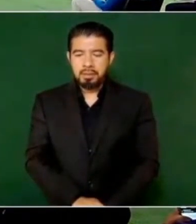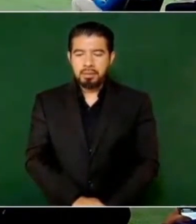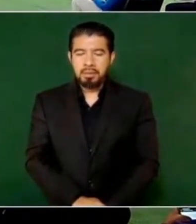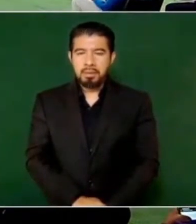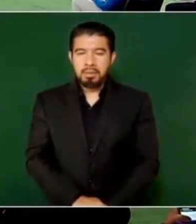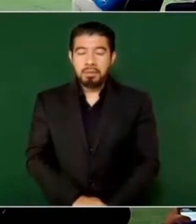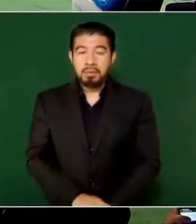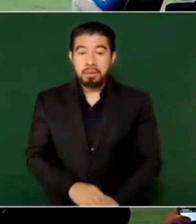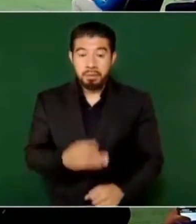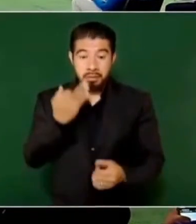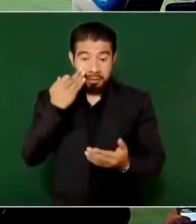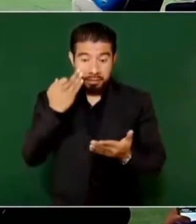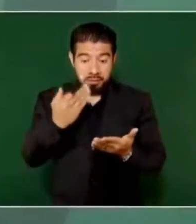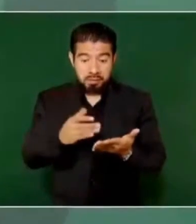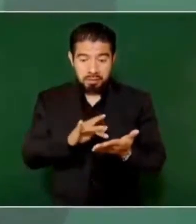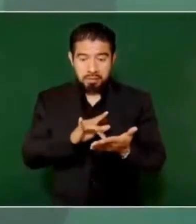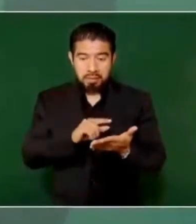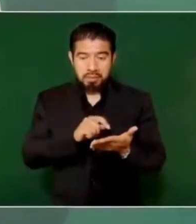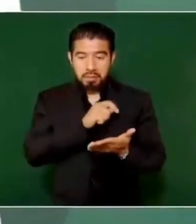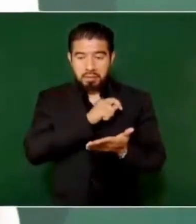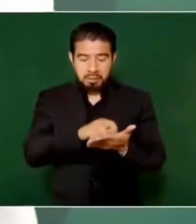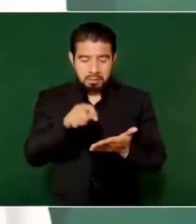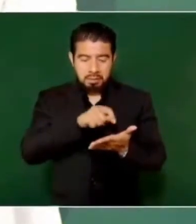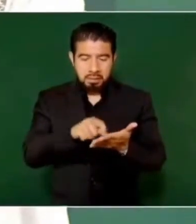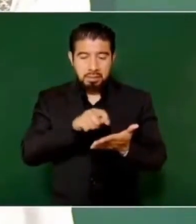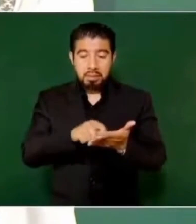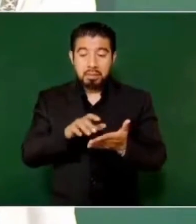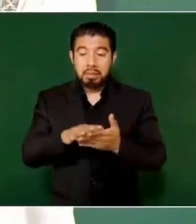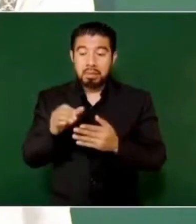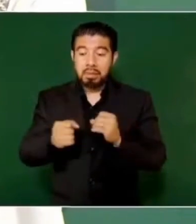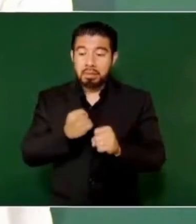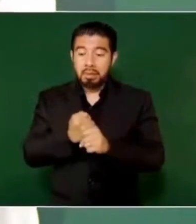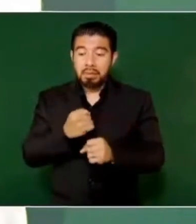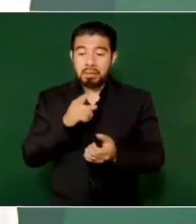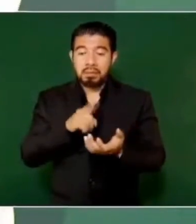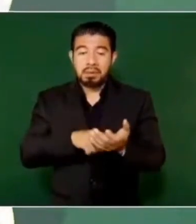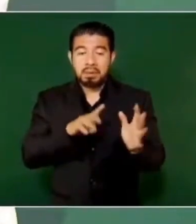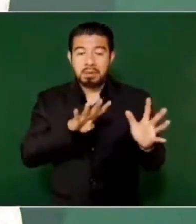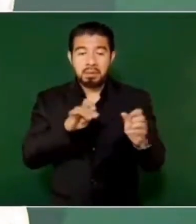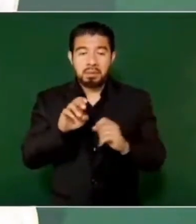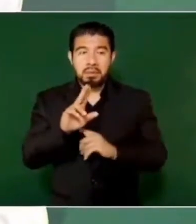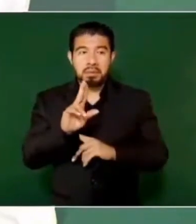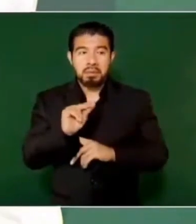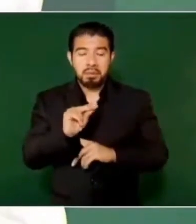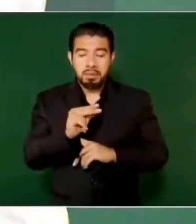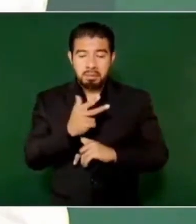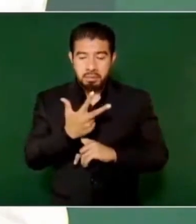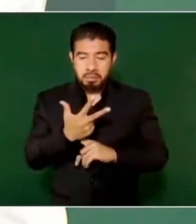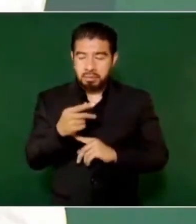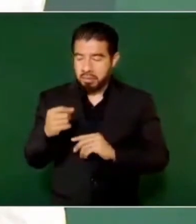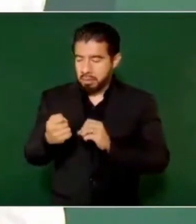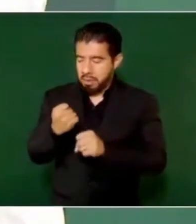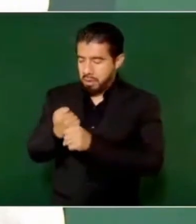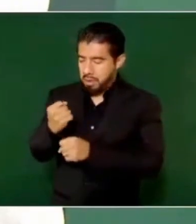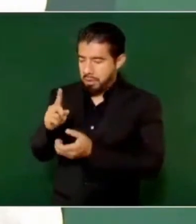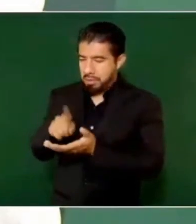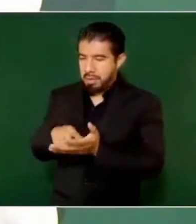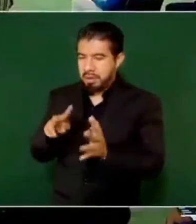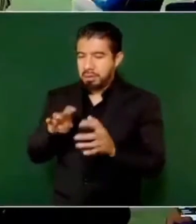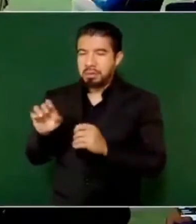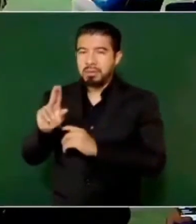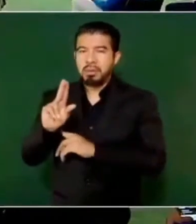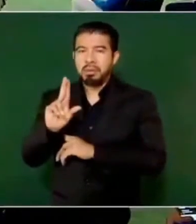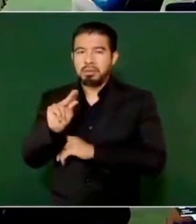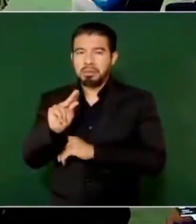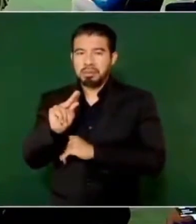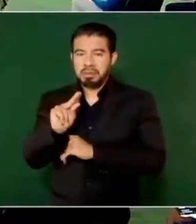constatamos. Un libro que escribí a finales del 88. Este es el 85. 85. Bueno, 3 años